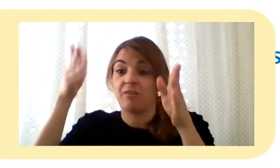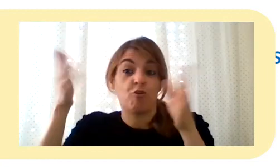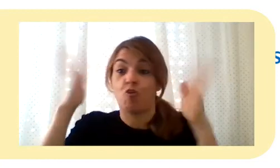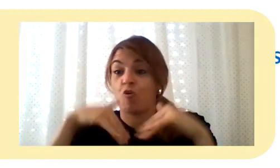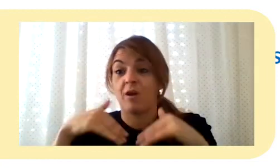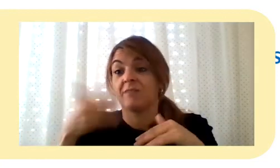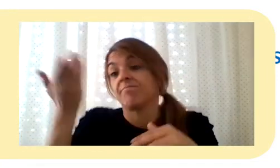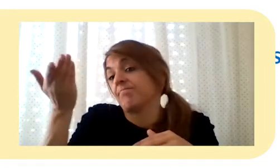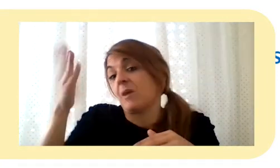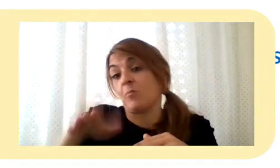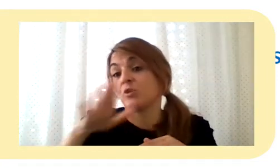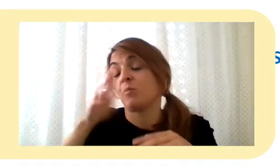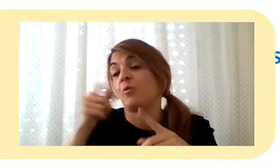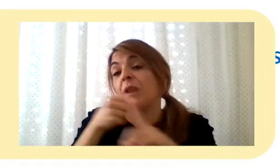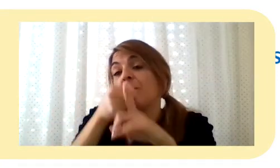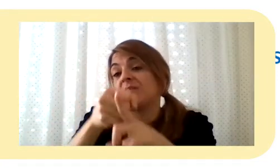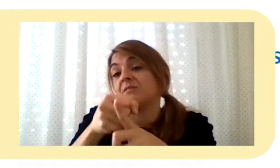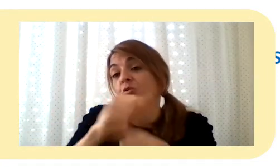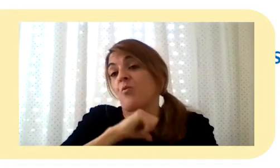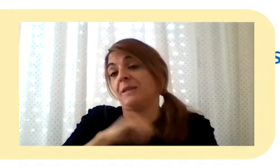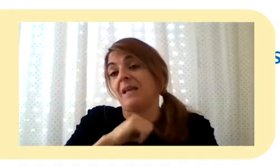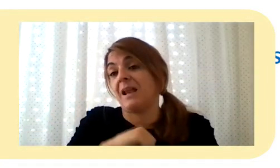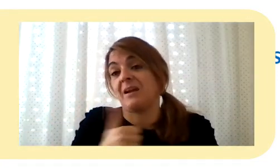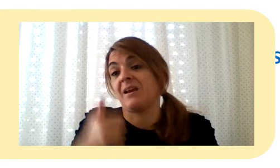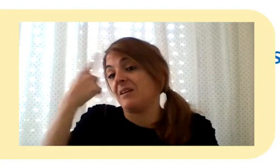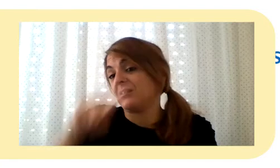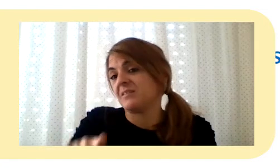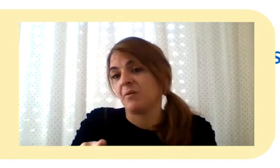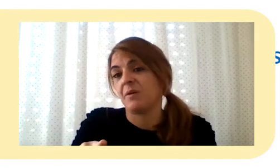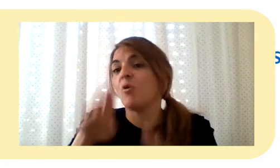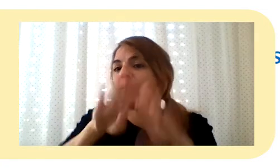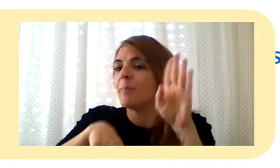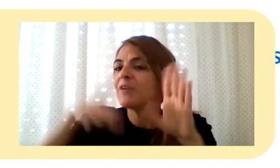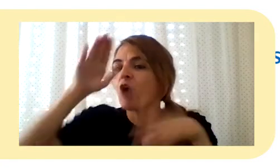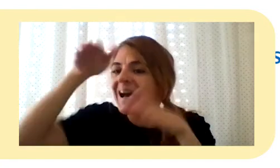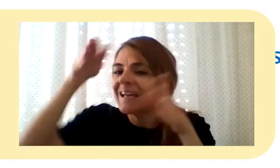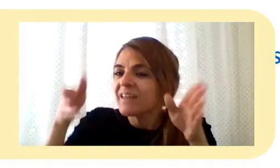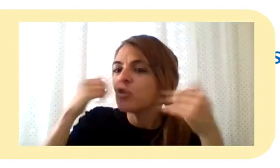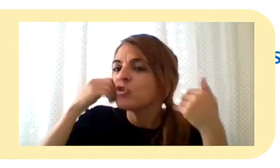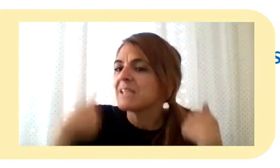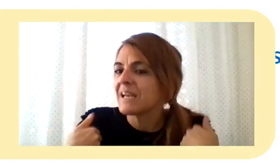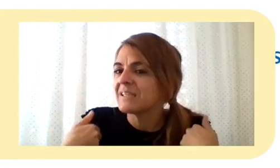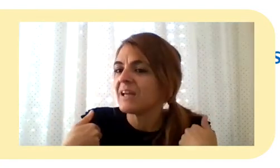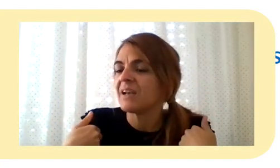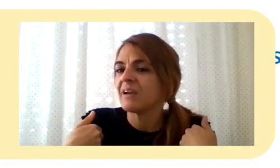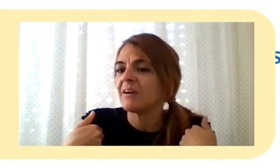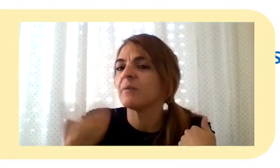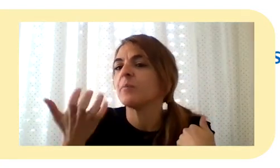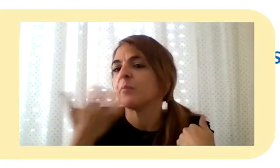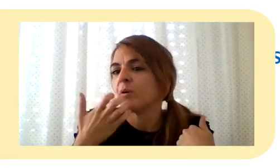por la presión hospitalaria. Sabemos que han habido una menor atención sanitaria a casos graves como